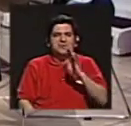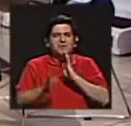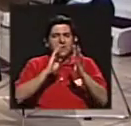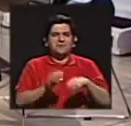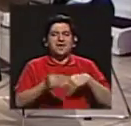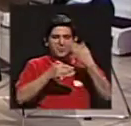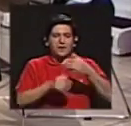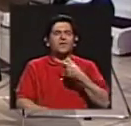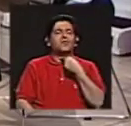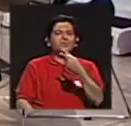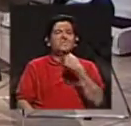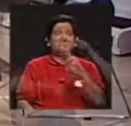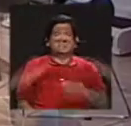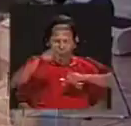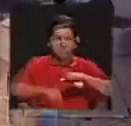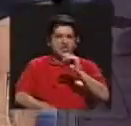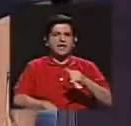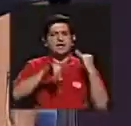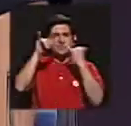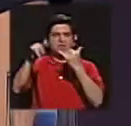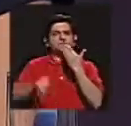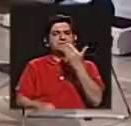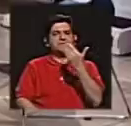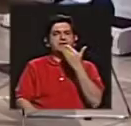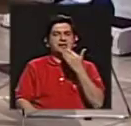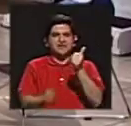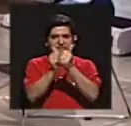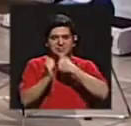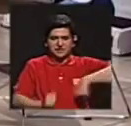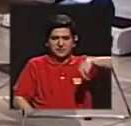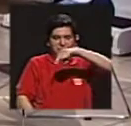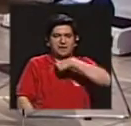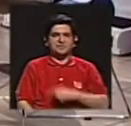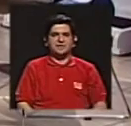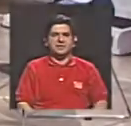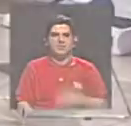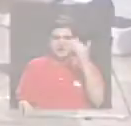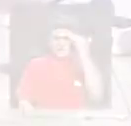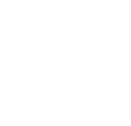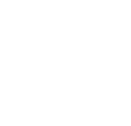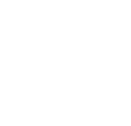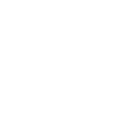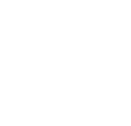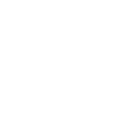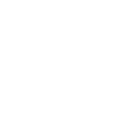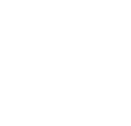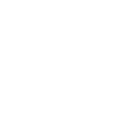otra vez con mucho gusto. Así es, así es. Muchísimas gracias por habernos acompañado. Saludos cordiales.